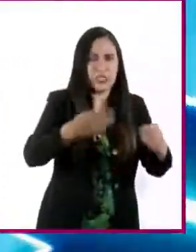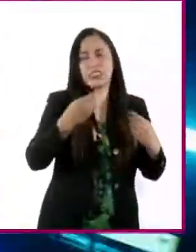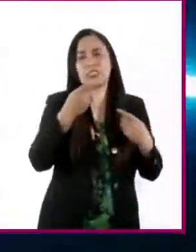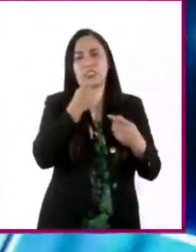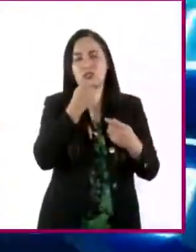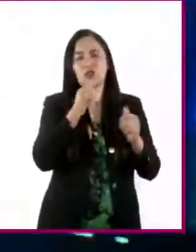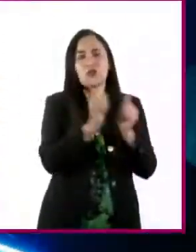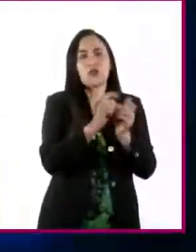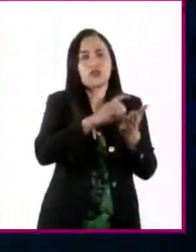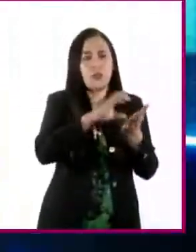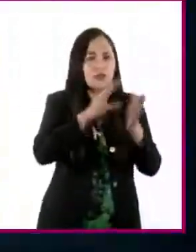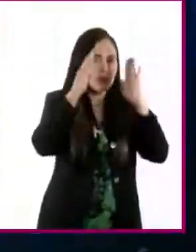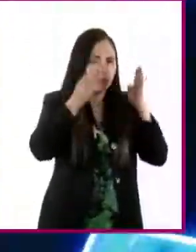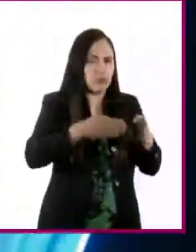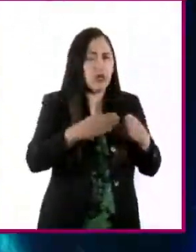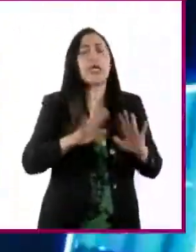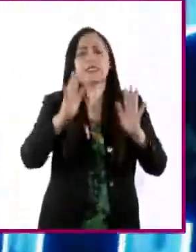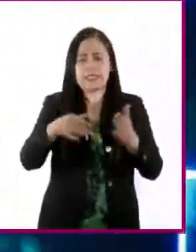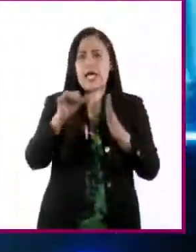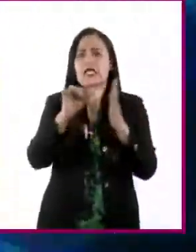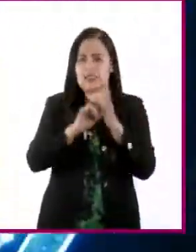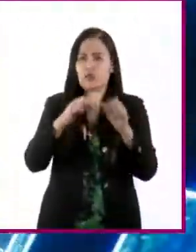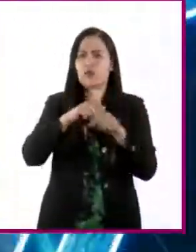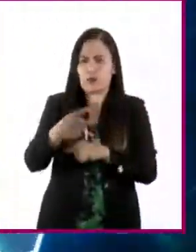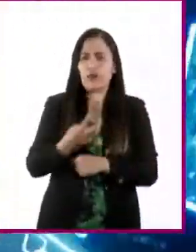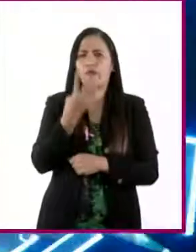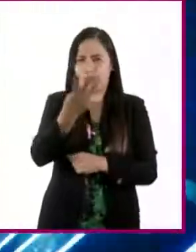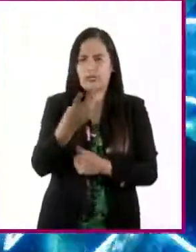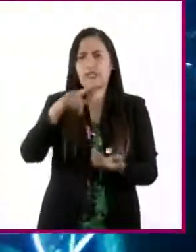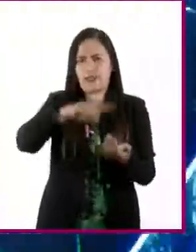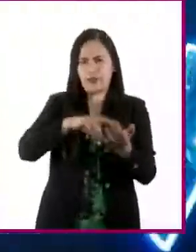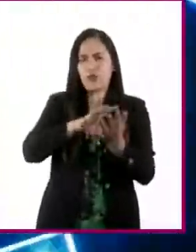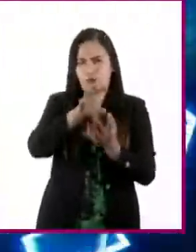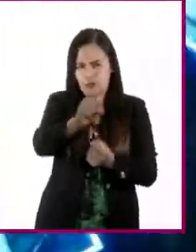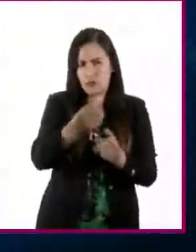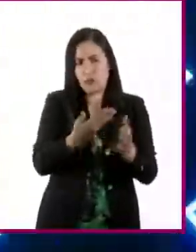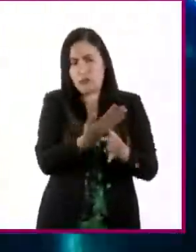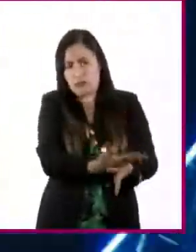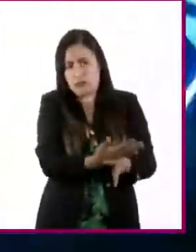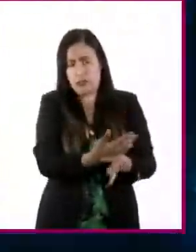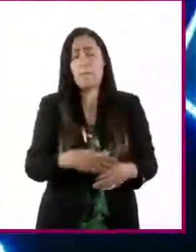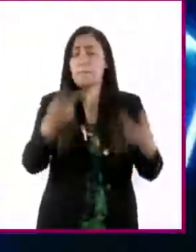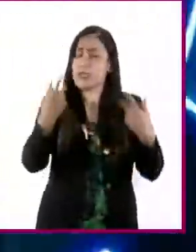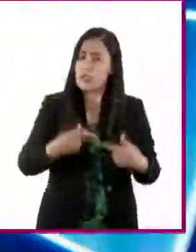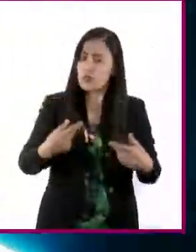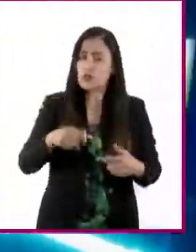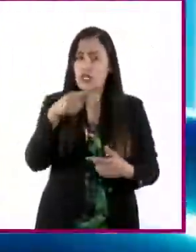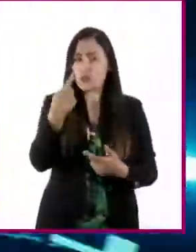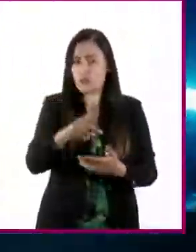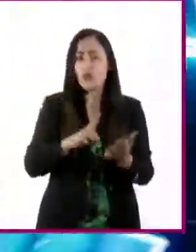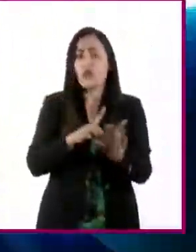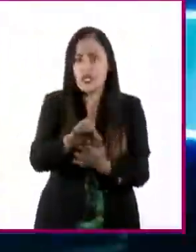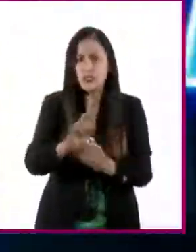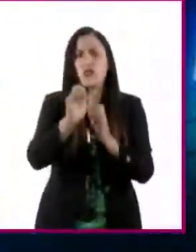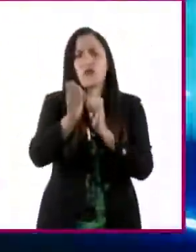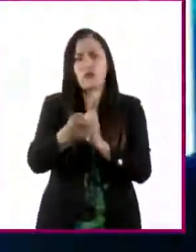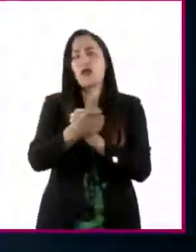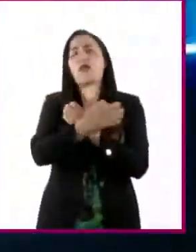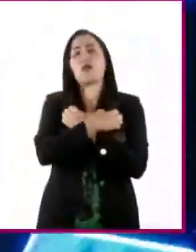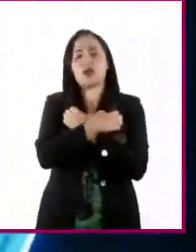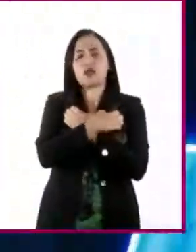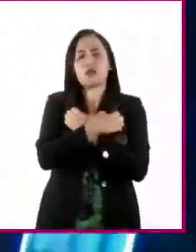hay gran variedad de recursos multimedia y apps con contenido visual y musical. Estos contenidos digitales les han